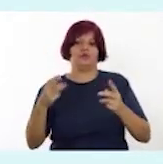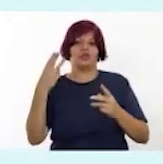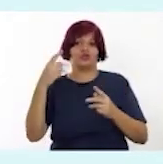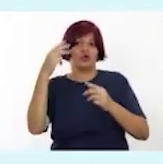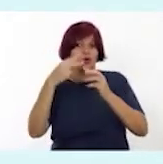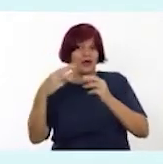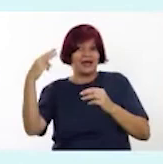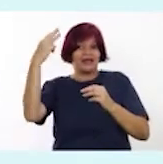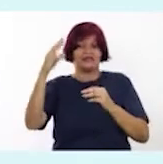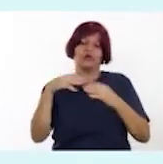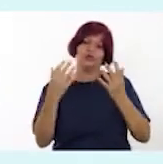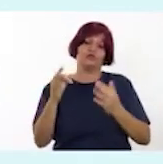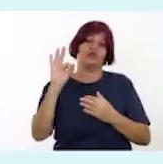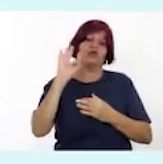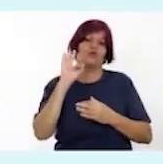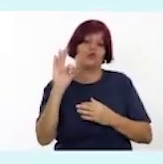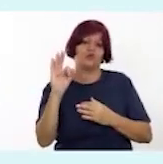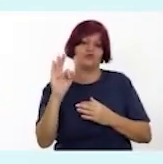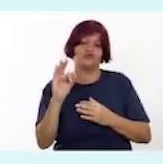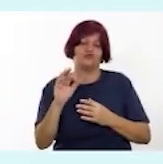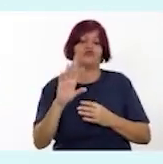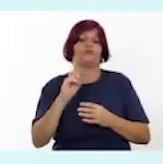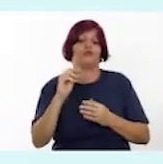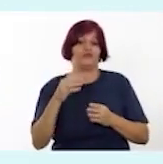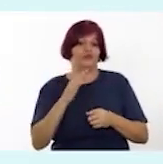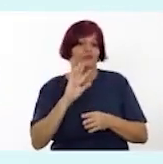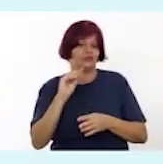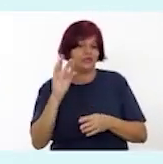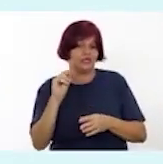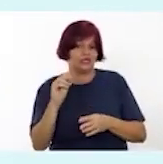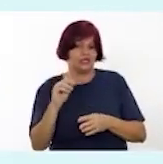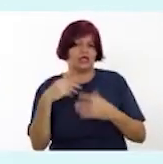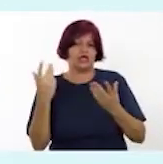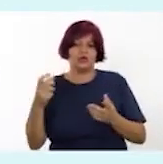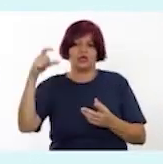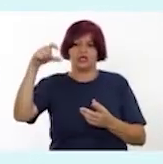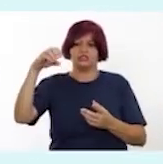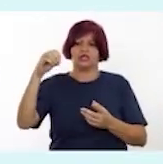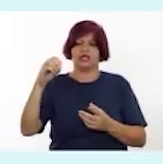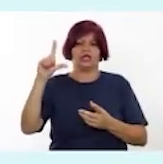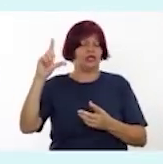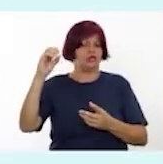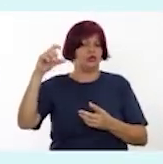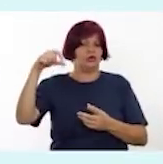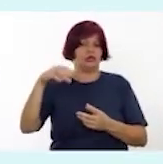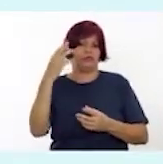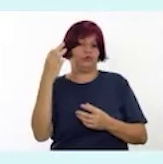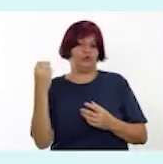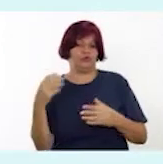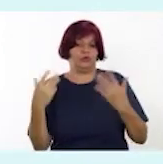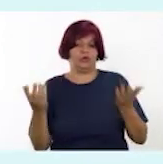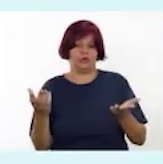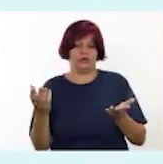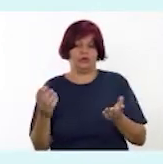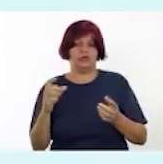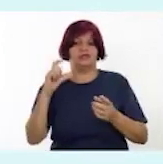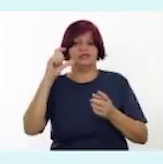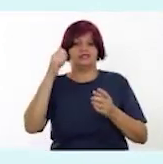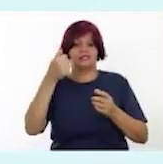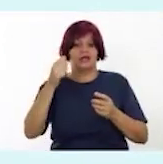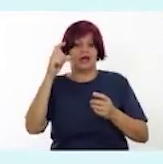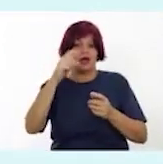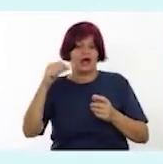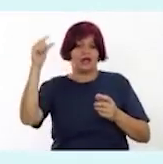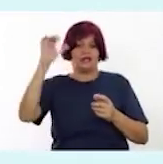8. Y automáticamente podemos definir lo que es el logaritmo de un número. Sencillamente, si a la c es igual a